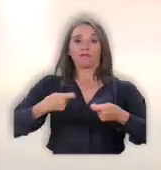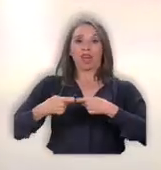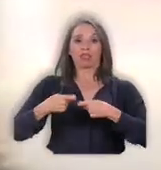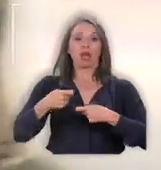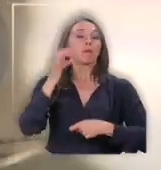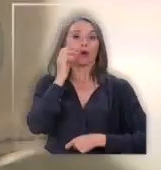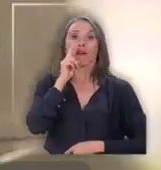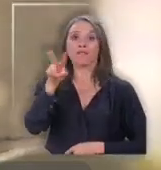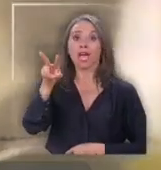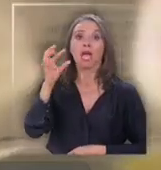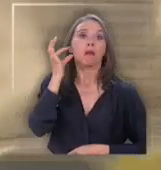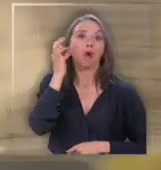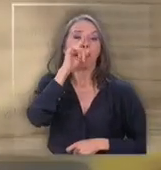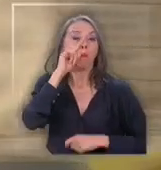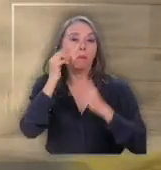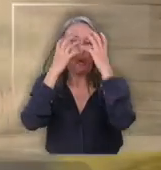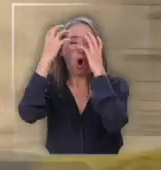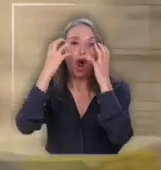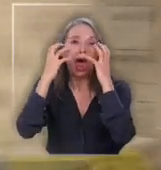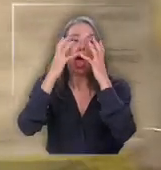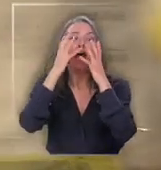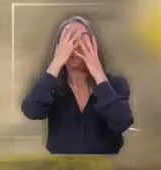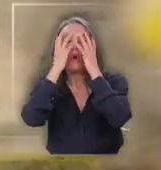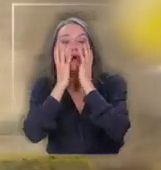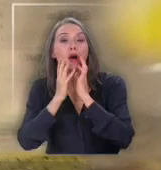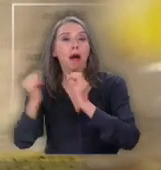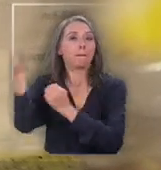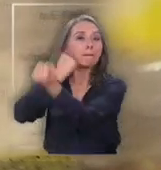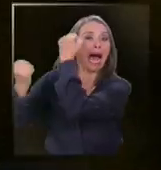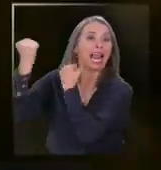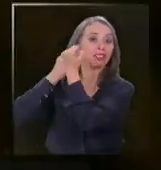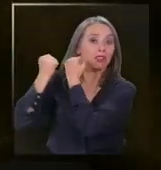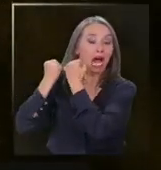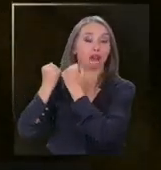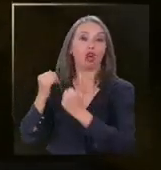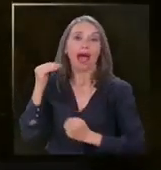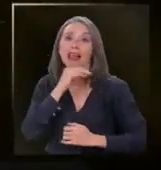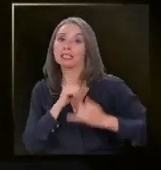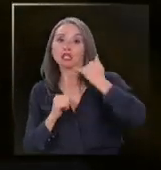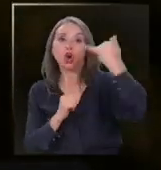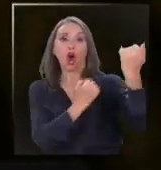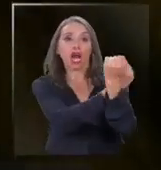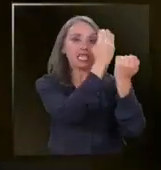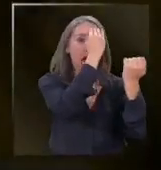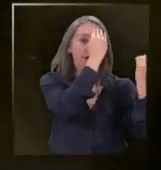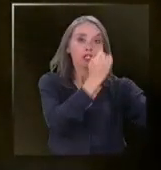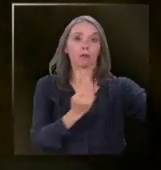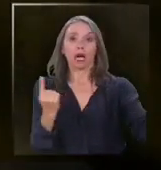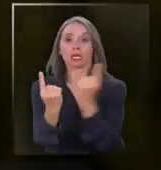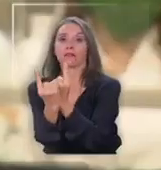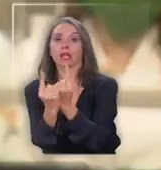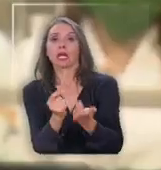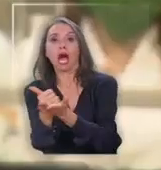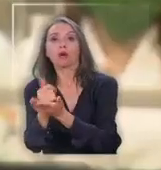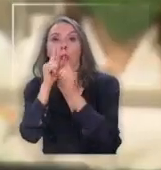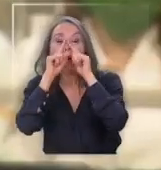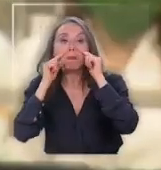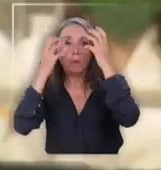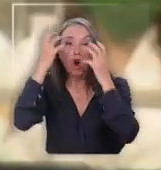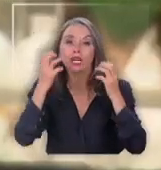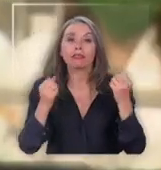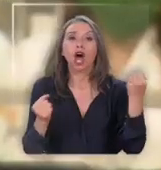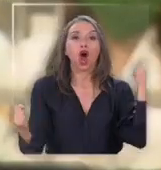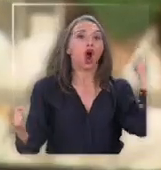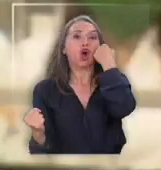signo evidente de maltrato, llama inmediatamente a Carabineros para que la víctima reciba asistencia. Sí, moretones, algún